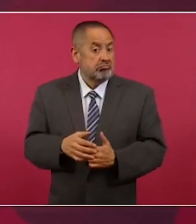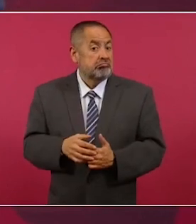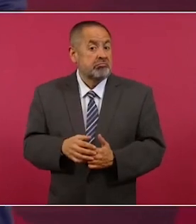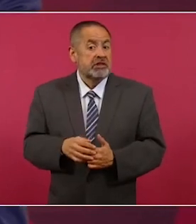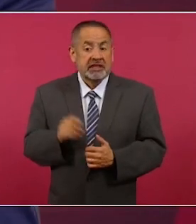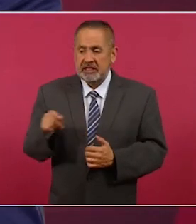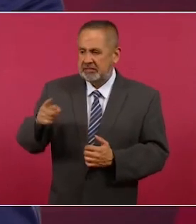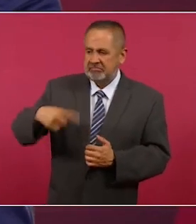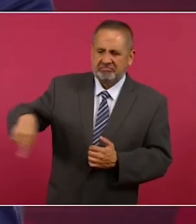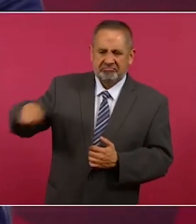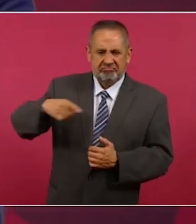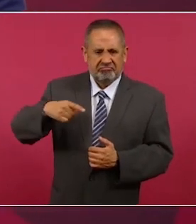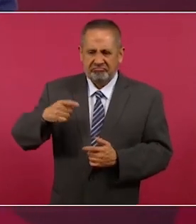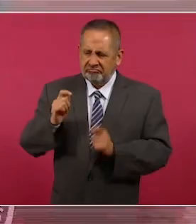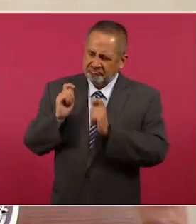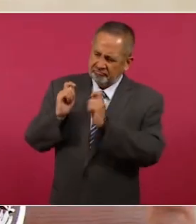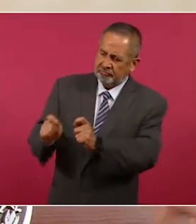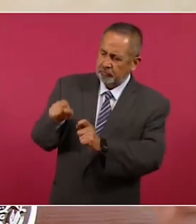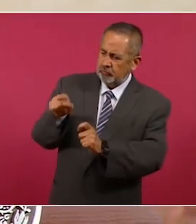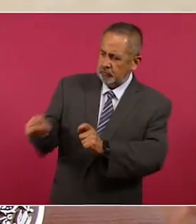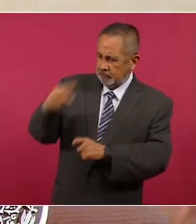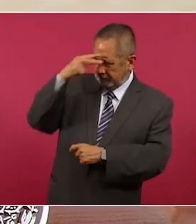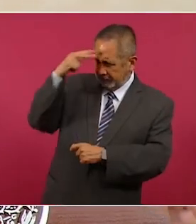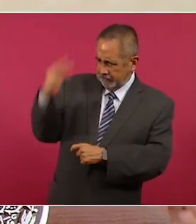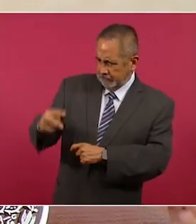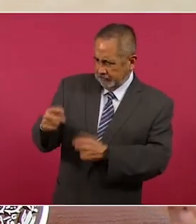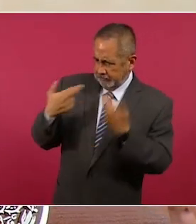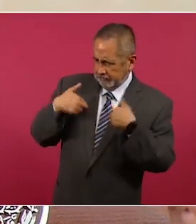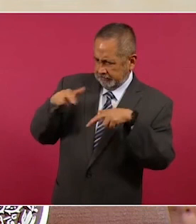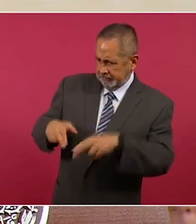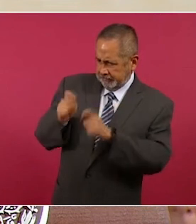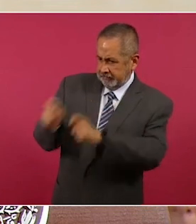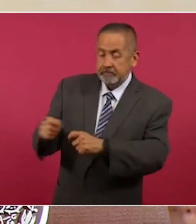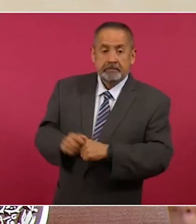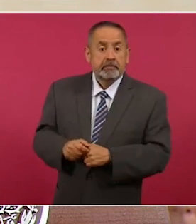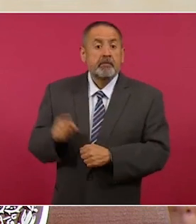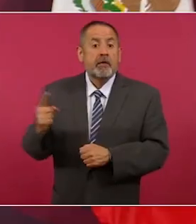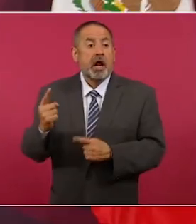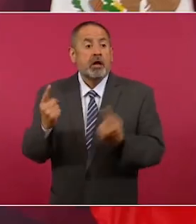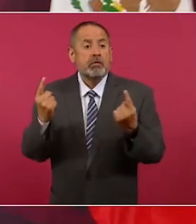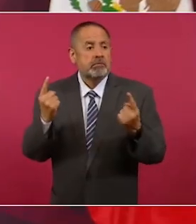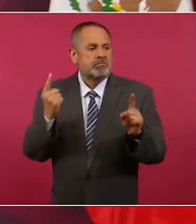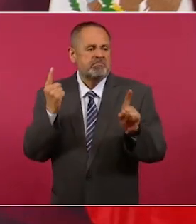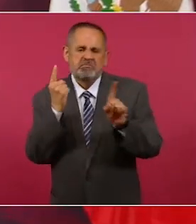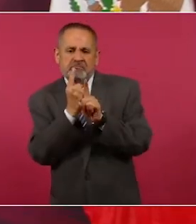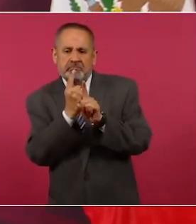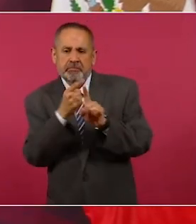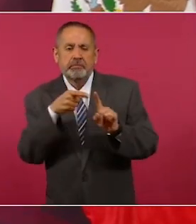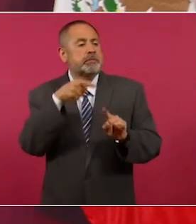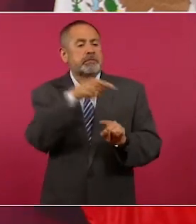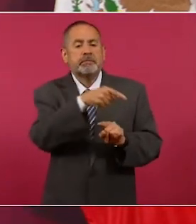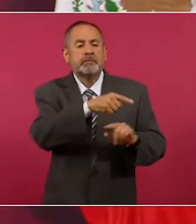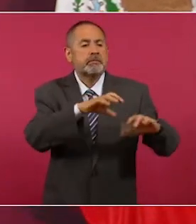mucha dignidad a México y le ganaron a Estados Unidos estamos